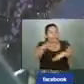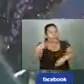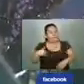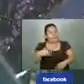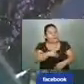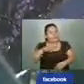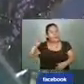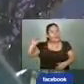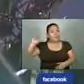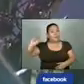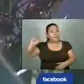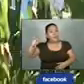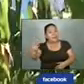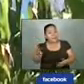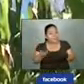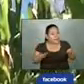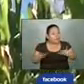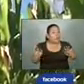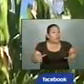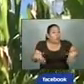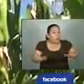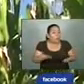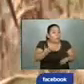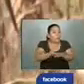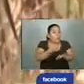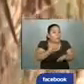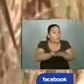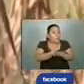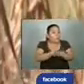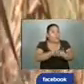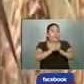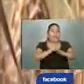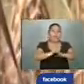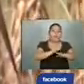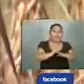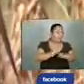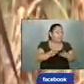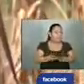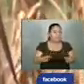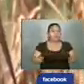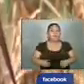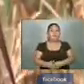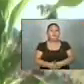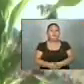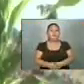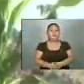al Ministerio de Agricultura para que implementen medidas que contribuyan a paliar las afectaciones. Carla.